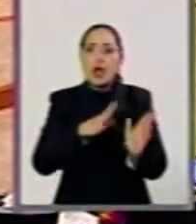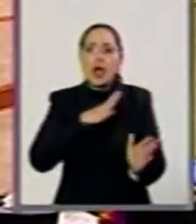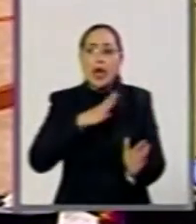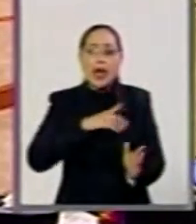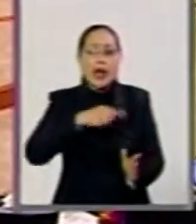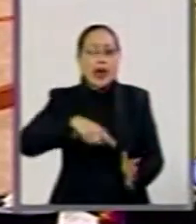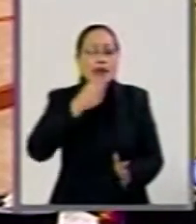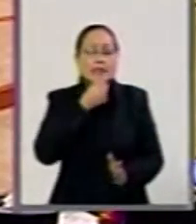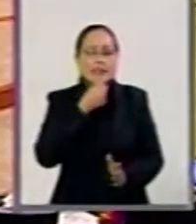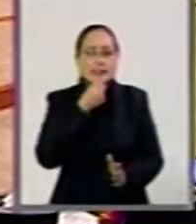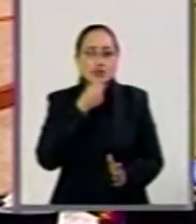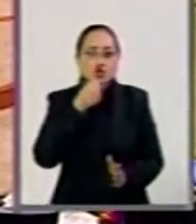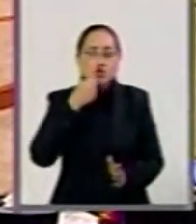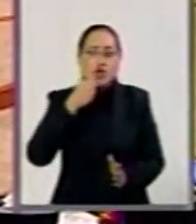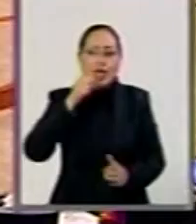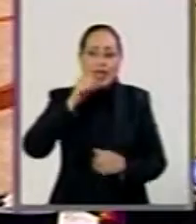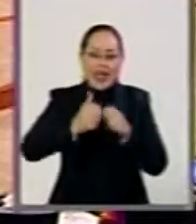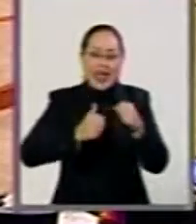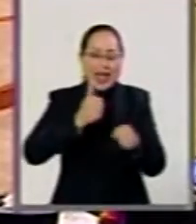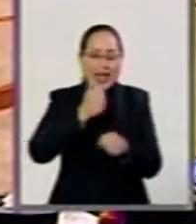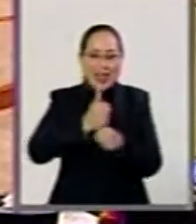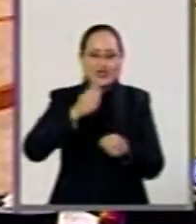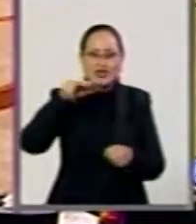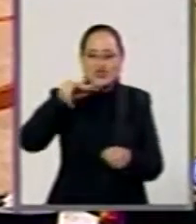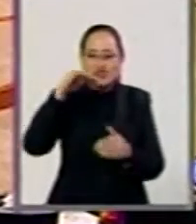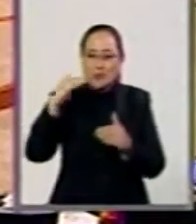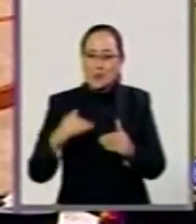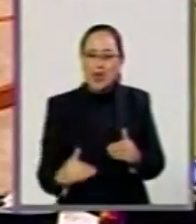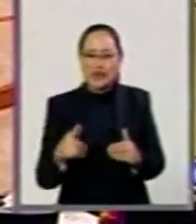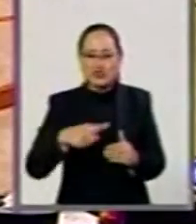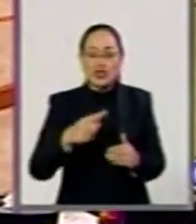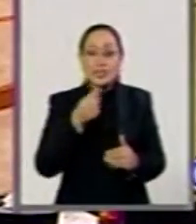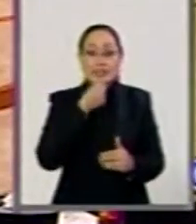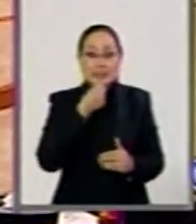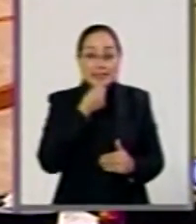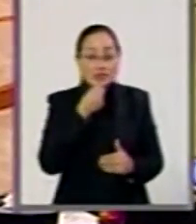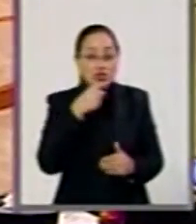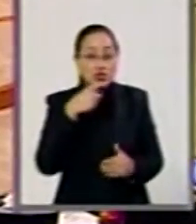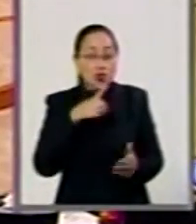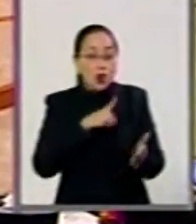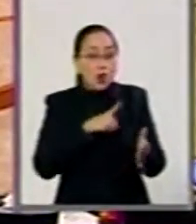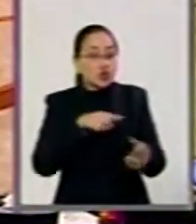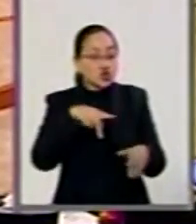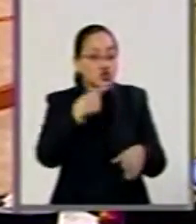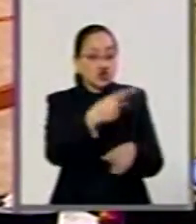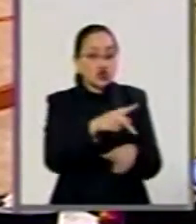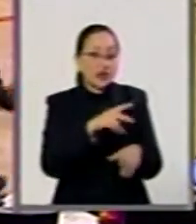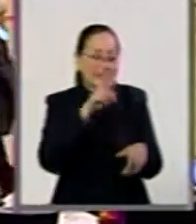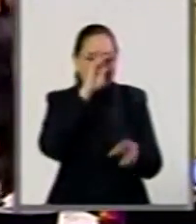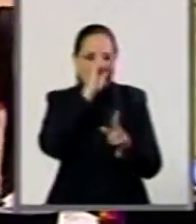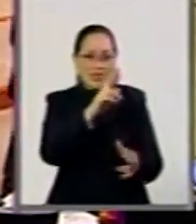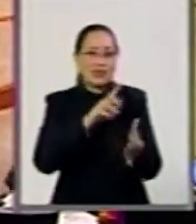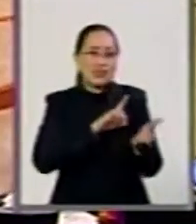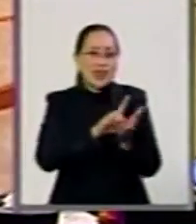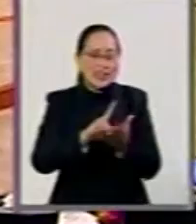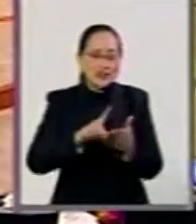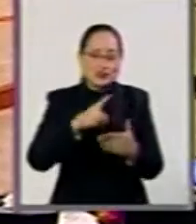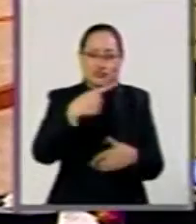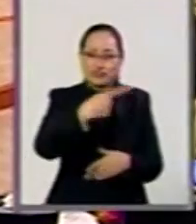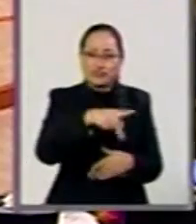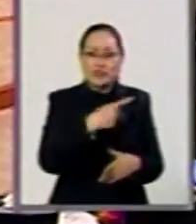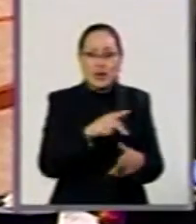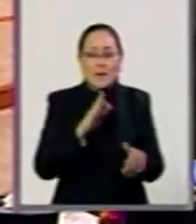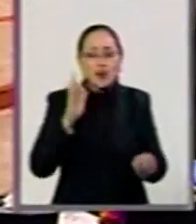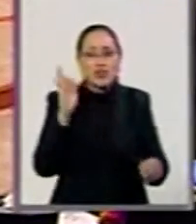menores de edad, muchos de ellos niños, que violando todos sus derechos de protección a datos personales, la protección a